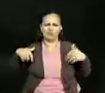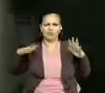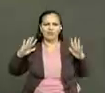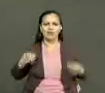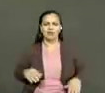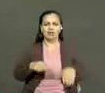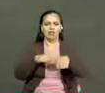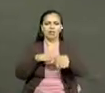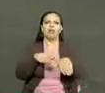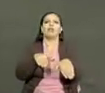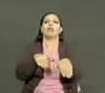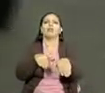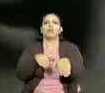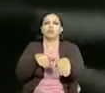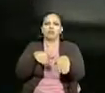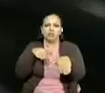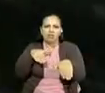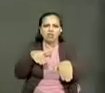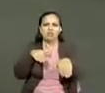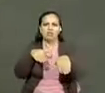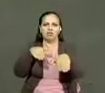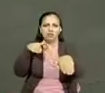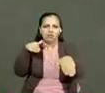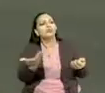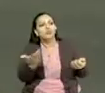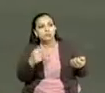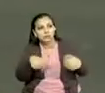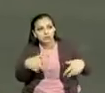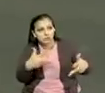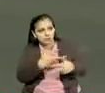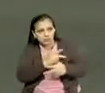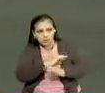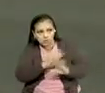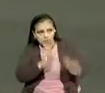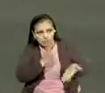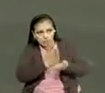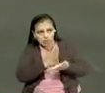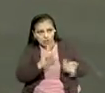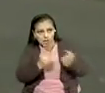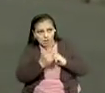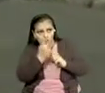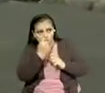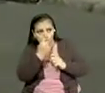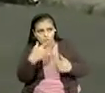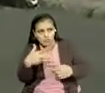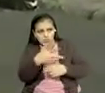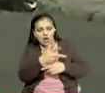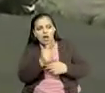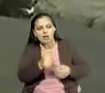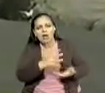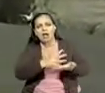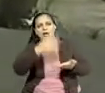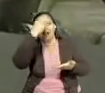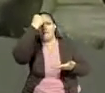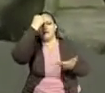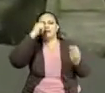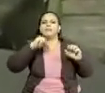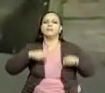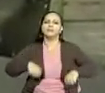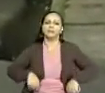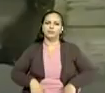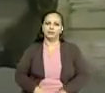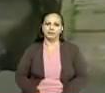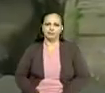Ahora, esto hace que de pronto la vía se torne muy angosta de la calle Circunvalación, para que se respete el nuevo sentido de circulación de la